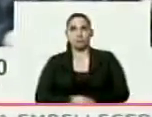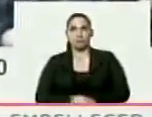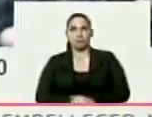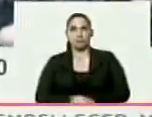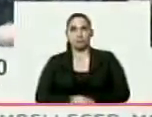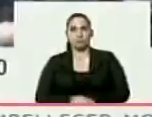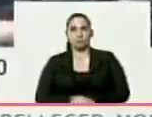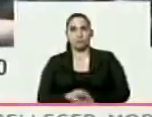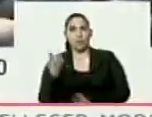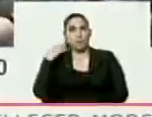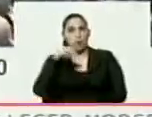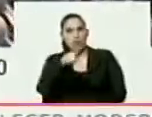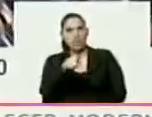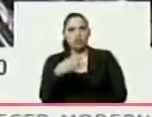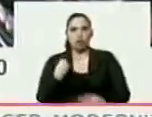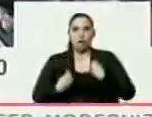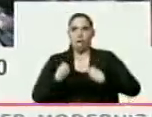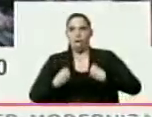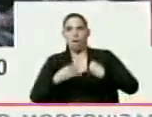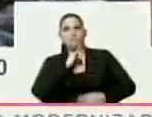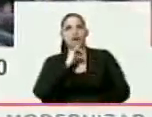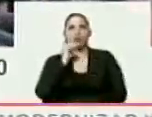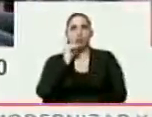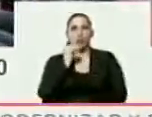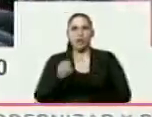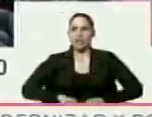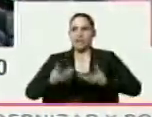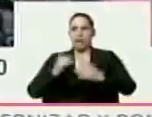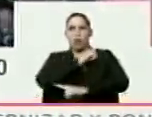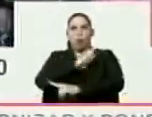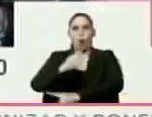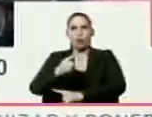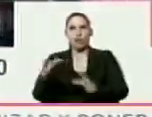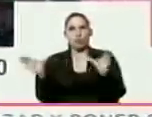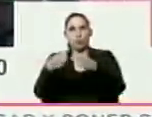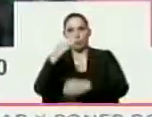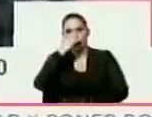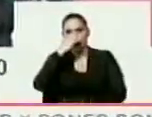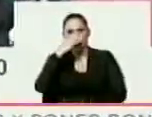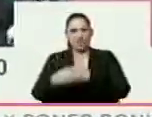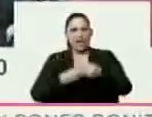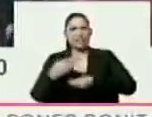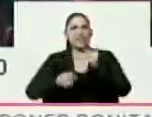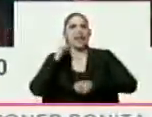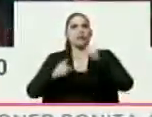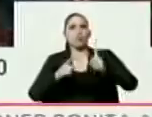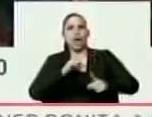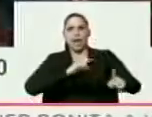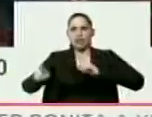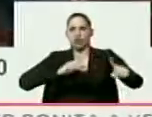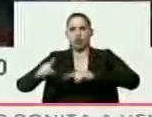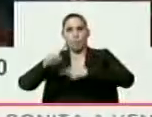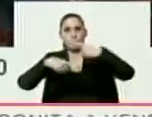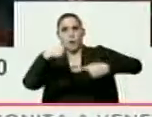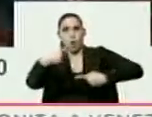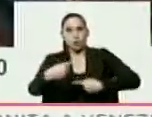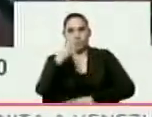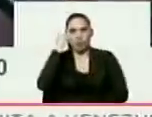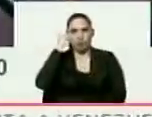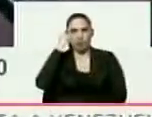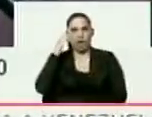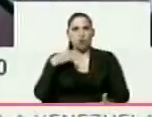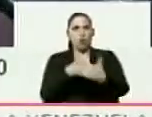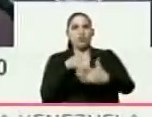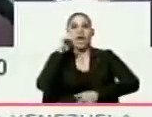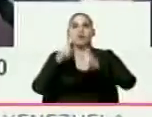Por eso la desesperación de Iván Duque, que ha dado órdenes a los grupos terroristas de hacer alguna acción en los próximos días contra